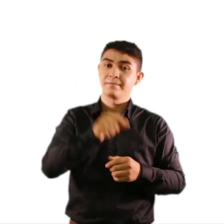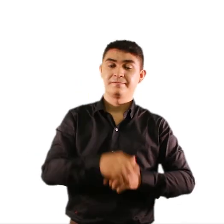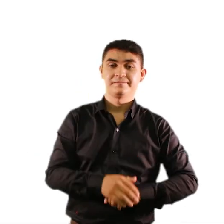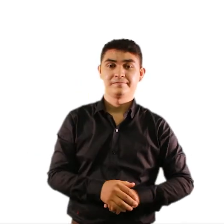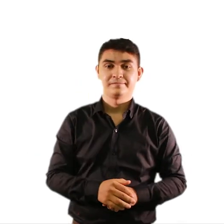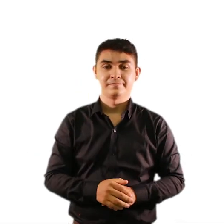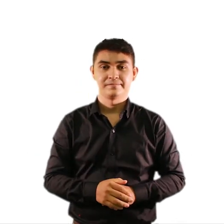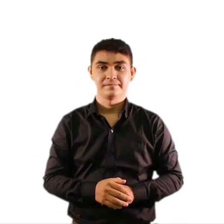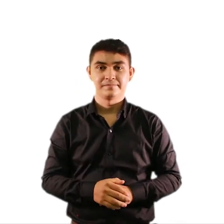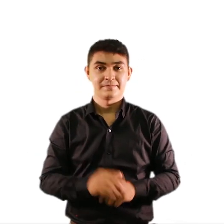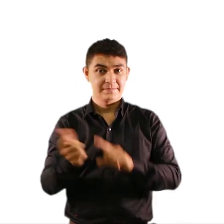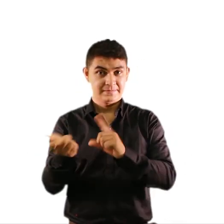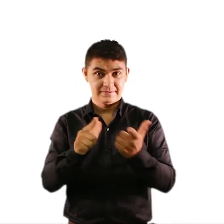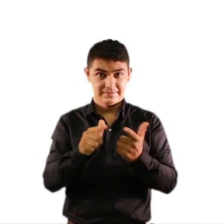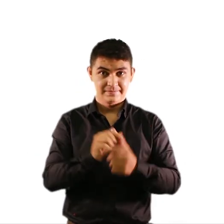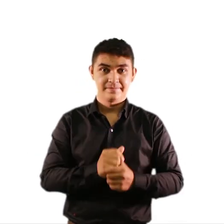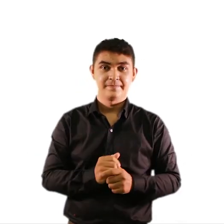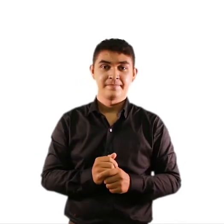¿Listos?